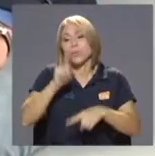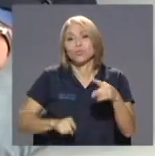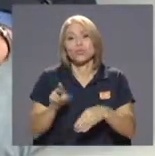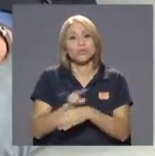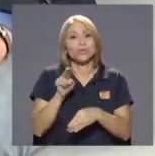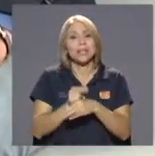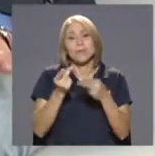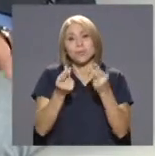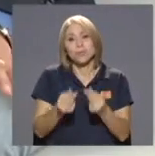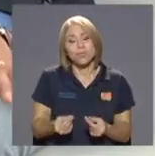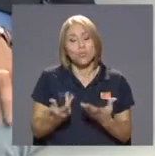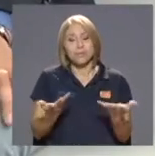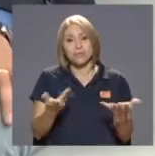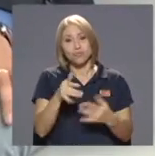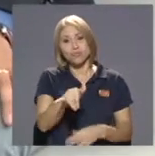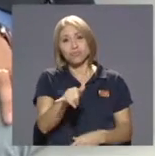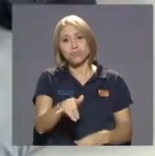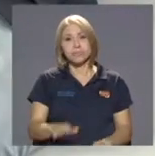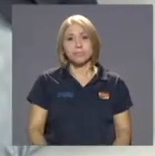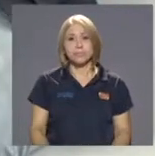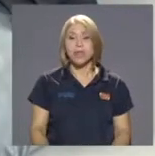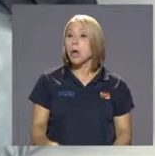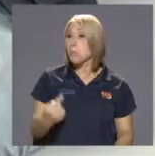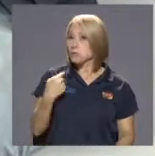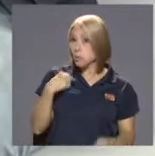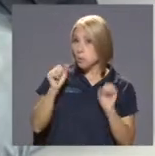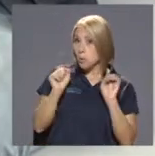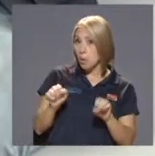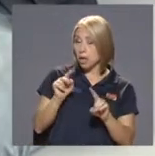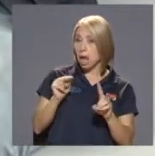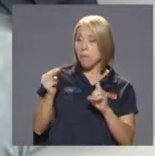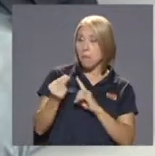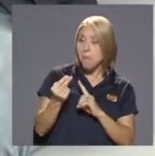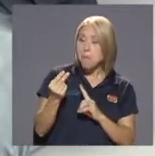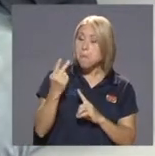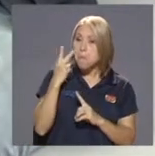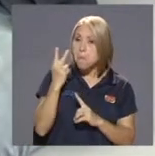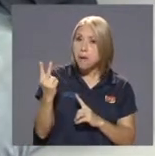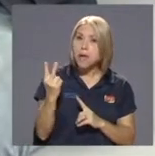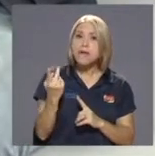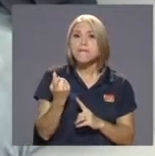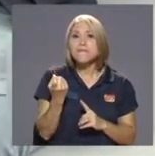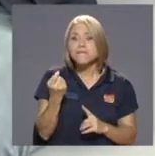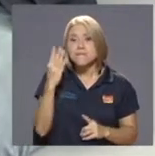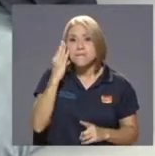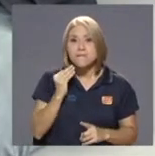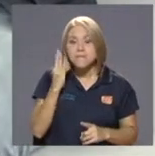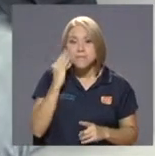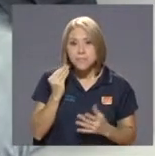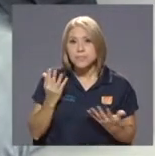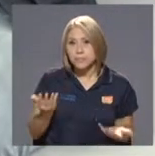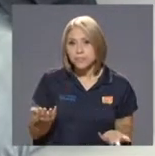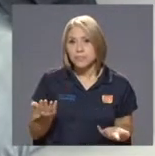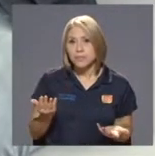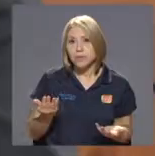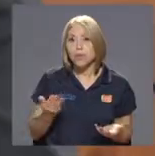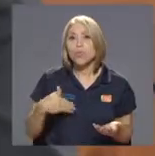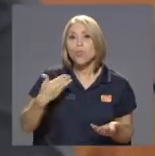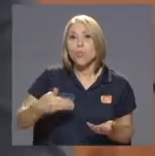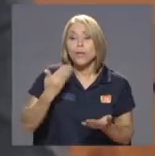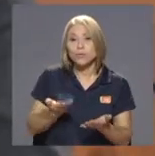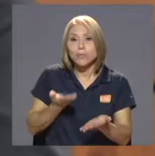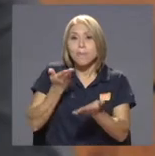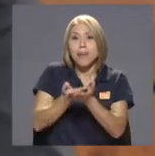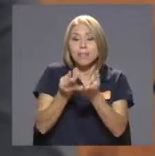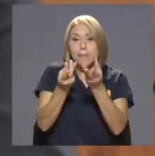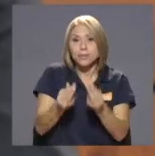esa. Y eso uno lo podría leer desde fuera como tal vez alguna falta de experiencia a la hora de haber planteado el presupuesto. Se